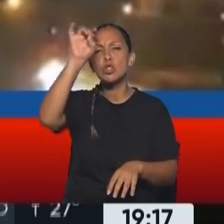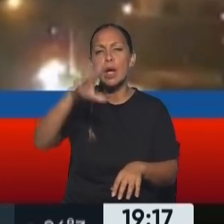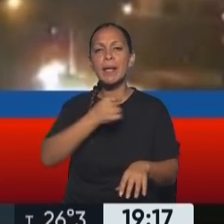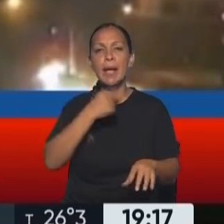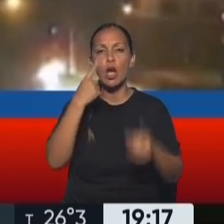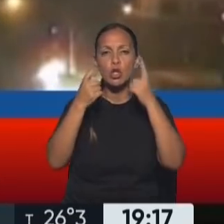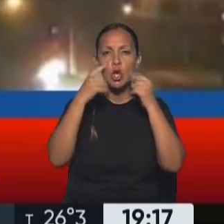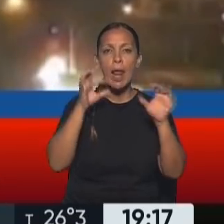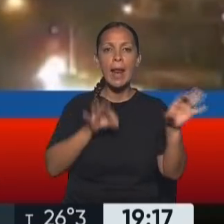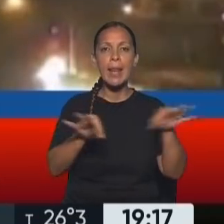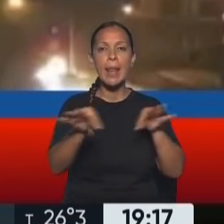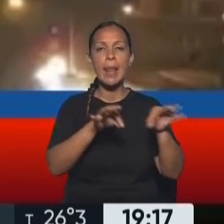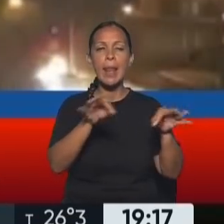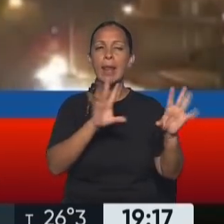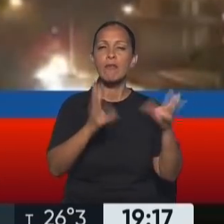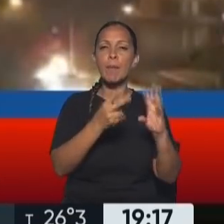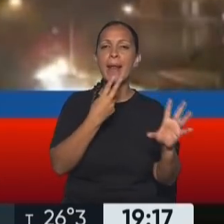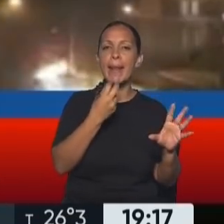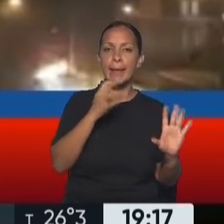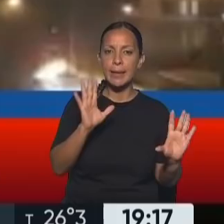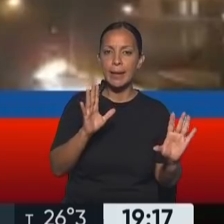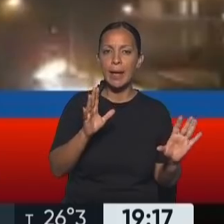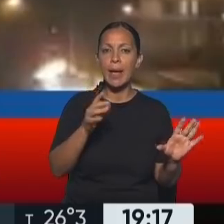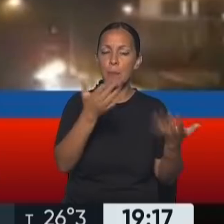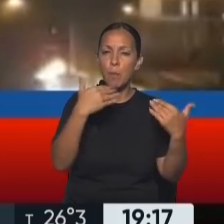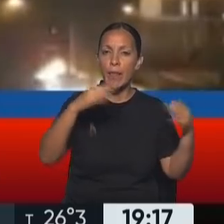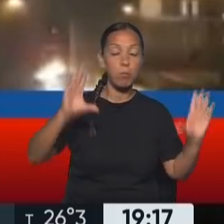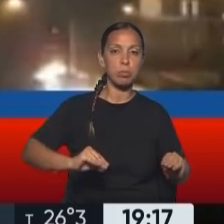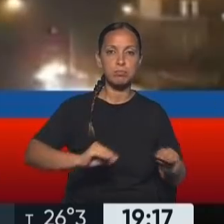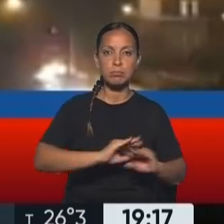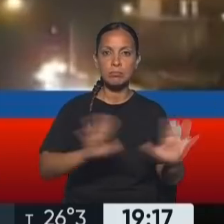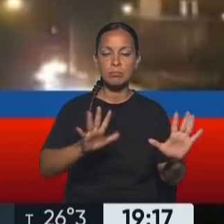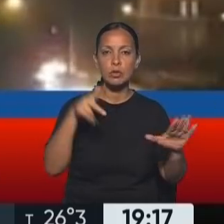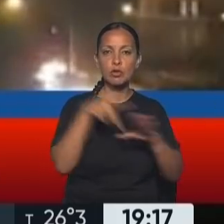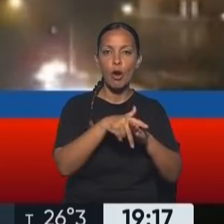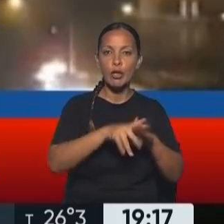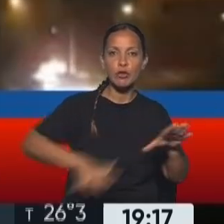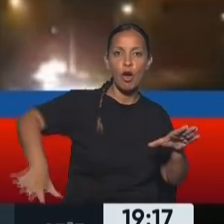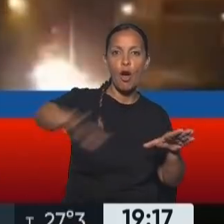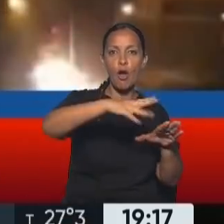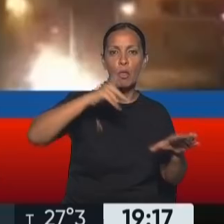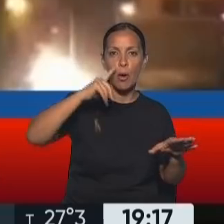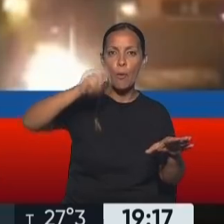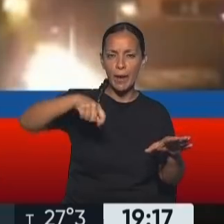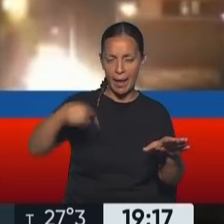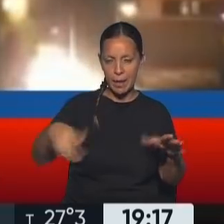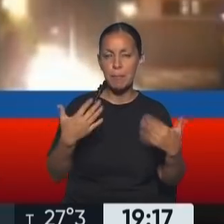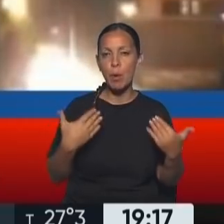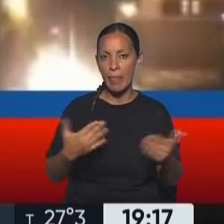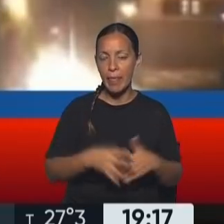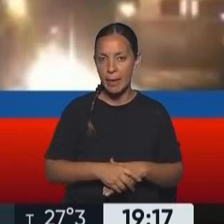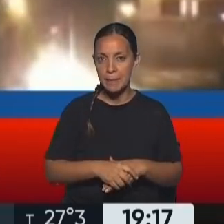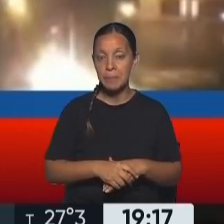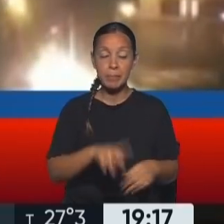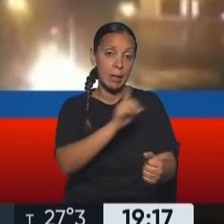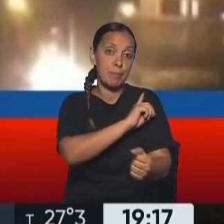la generación eléctrica, por el tamaño que en sí tiene, puede hasta provocar un blackout, digamos, un corte generalizado en toda Ucrania, o sea, tiene